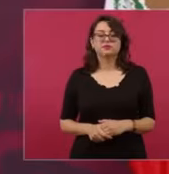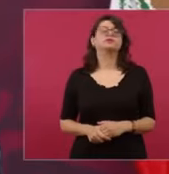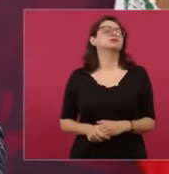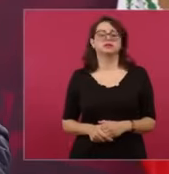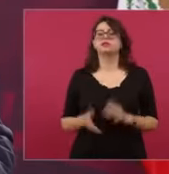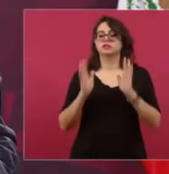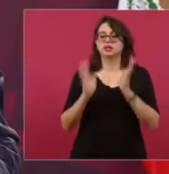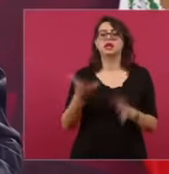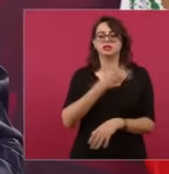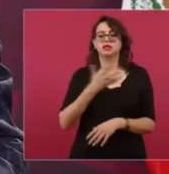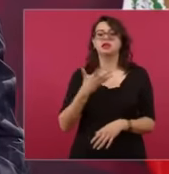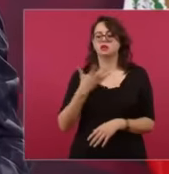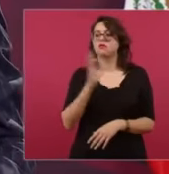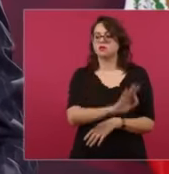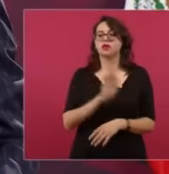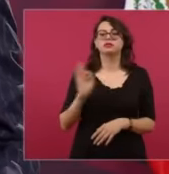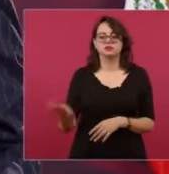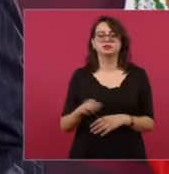a ir.